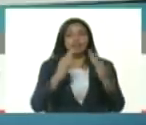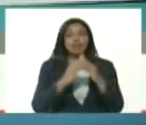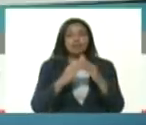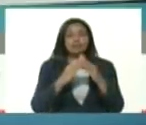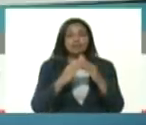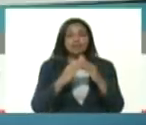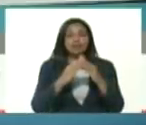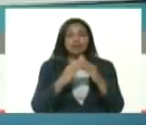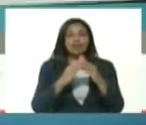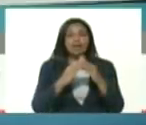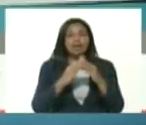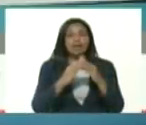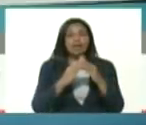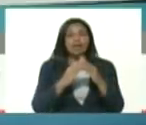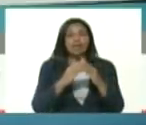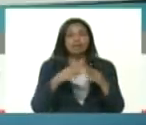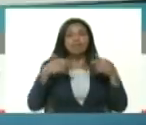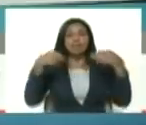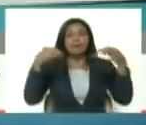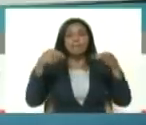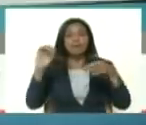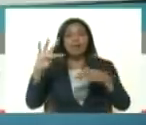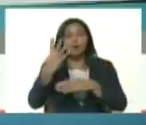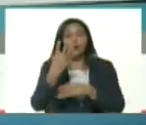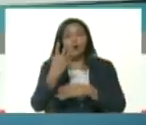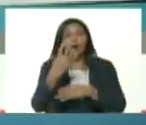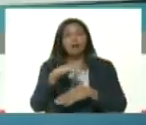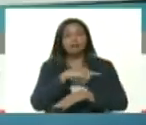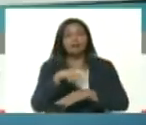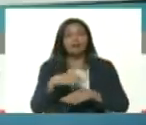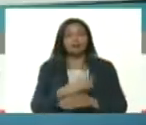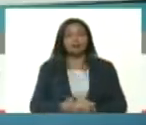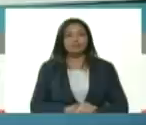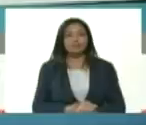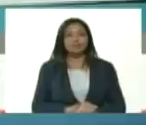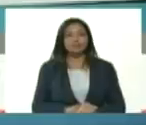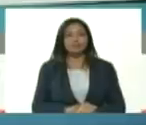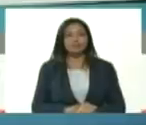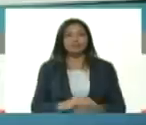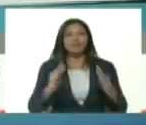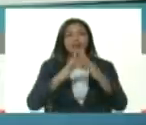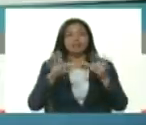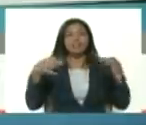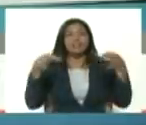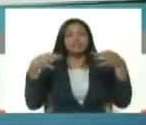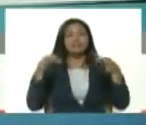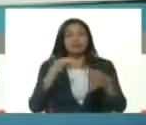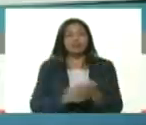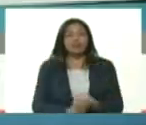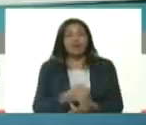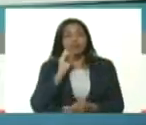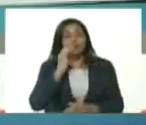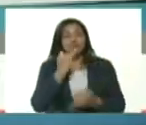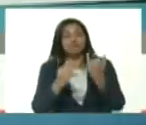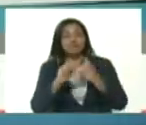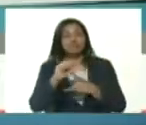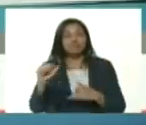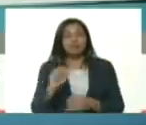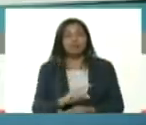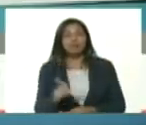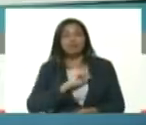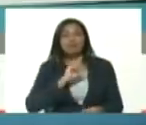cuarta temporada. Muy buena, Casa de Papel. La vimos el fin de semana, Cili y